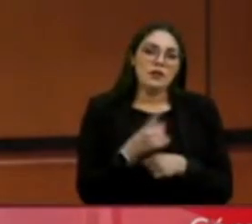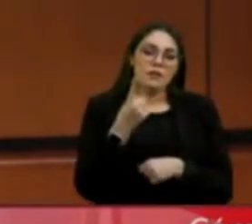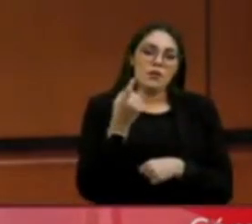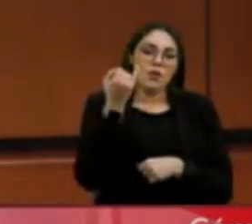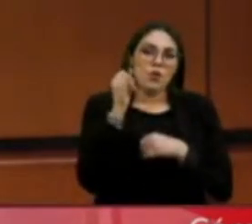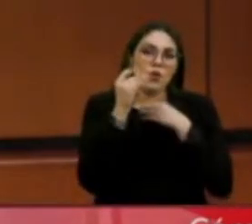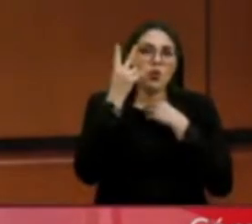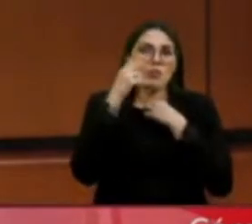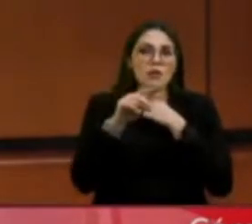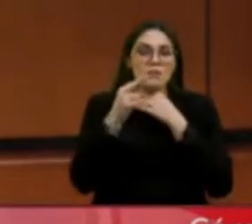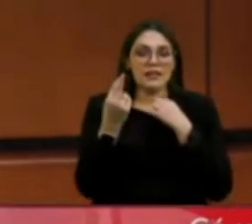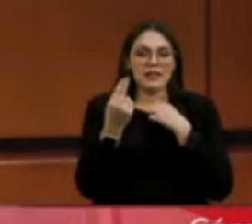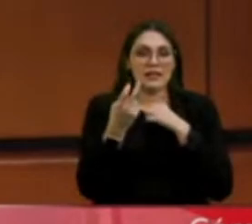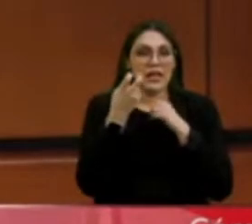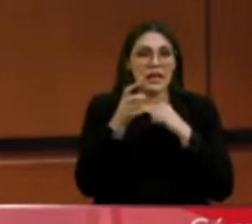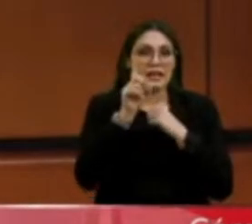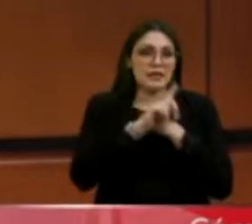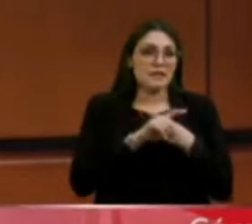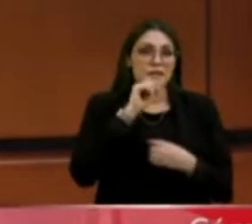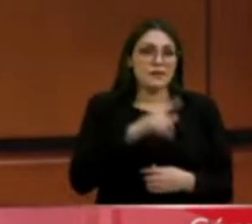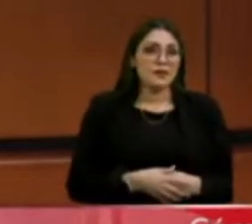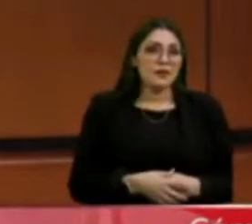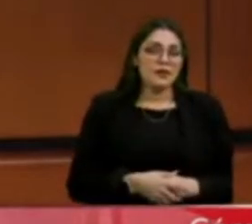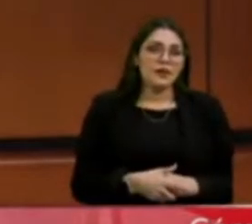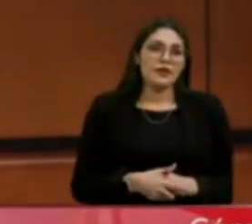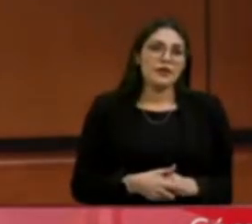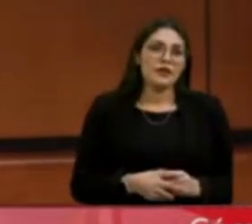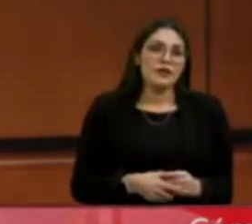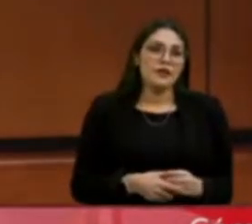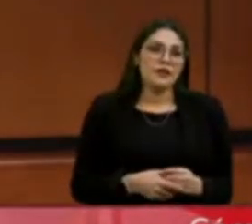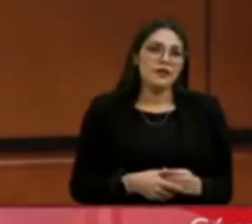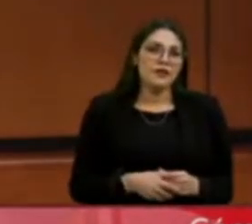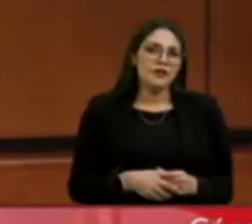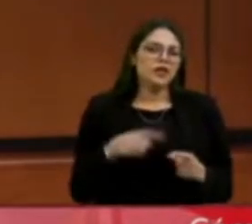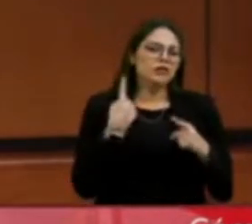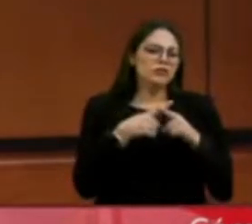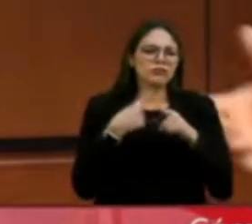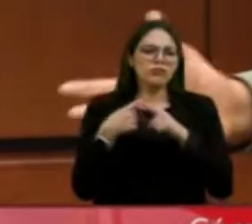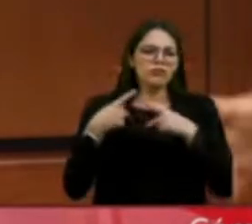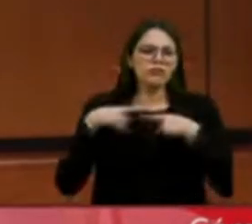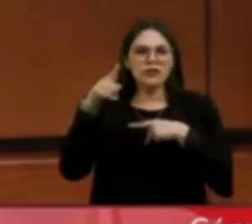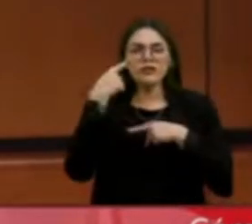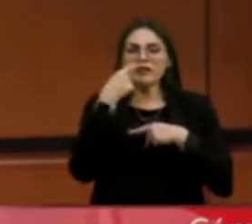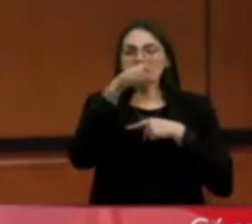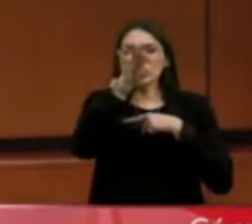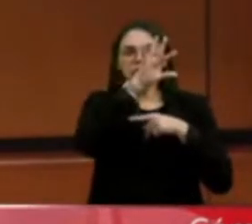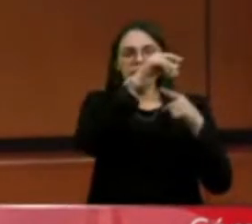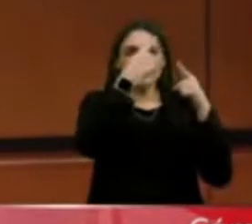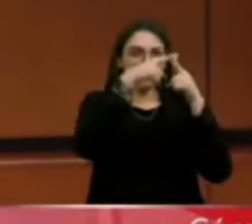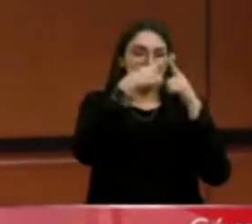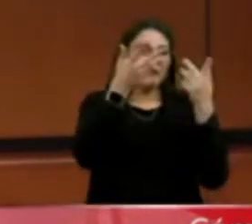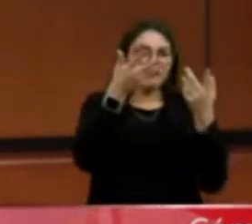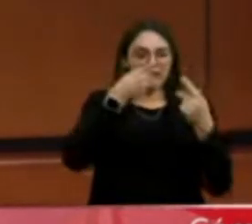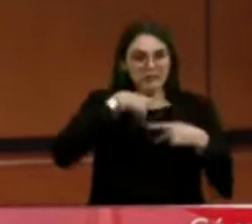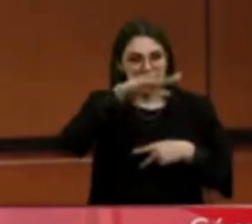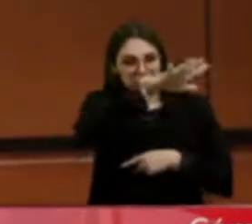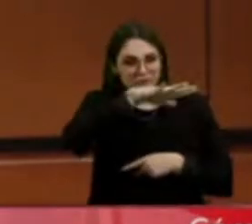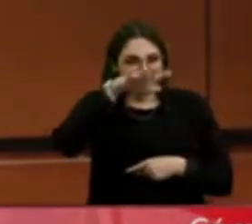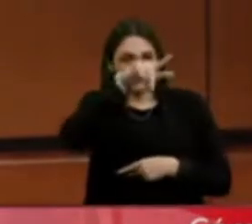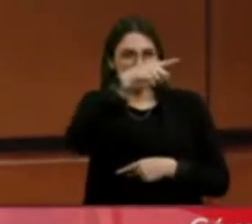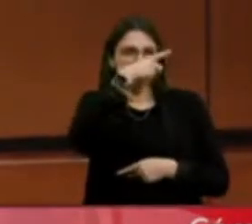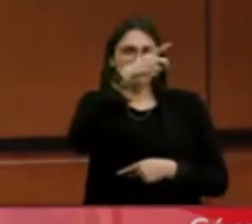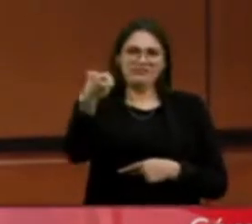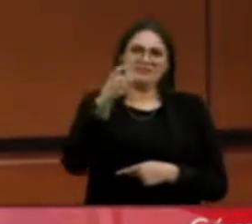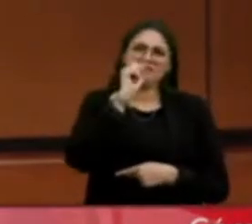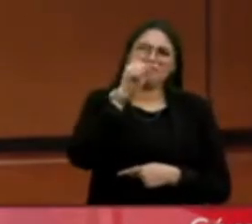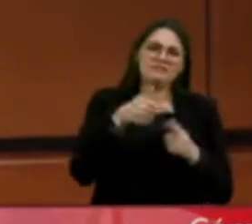del 2025. ¿Y quién los va a elegir entonces? El pueblo. ¿De dónde sacan que